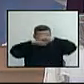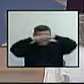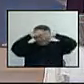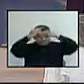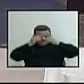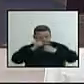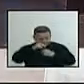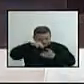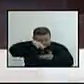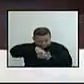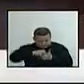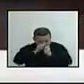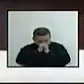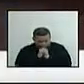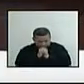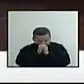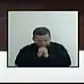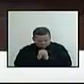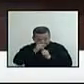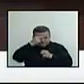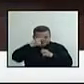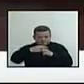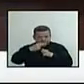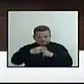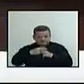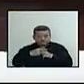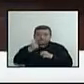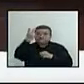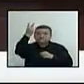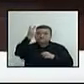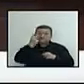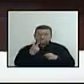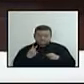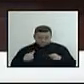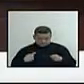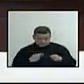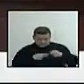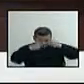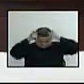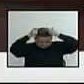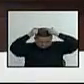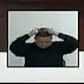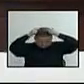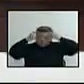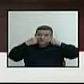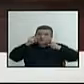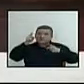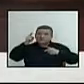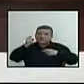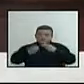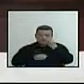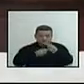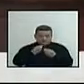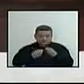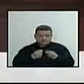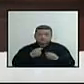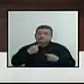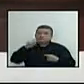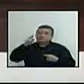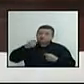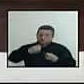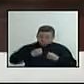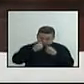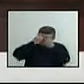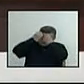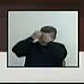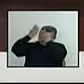cielo, santificado sea tu nombre. Venga a nosotros tu reino. Hágase tu